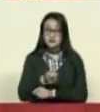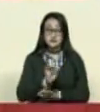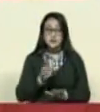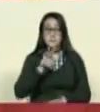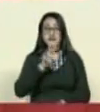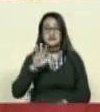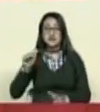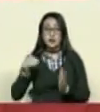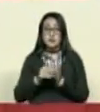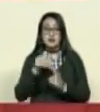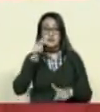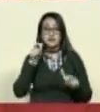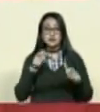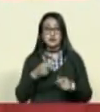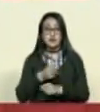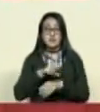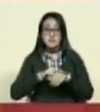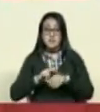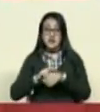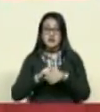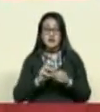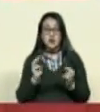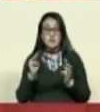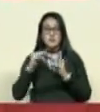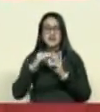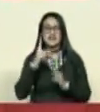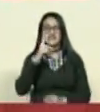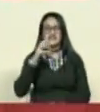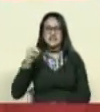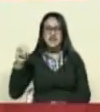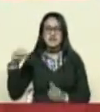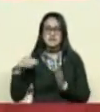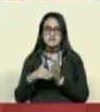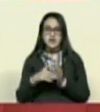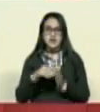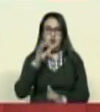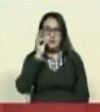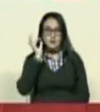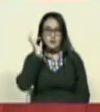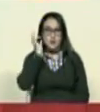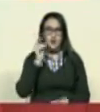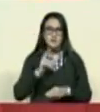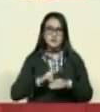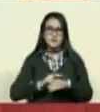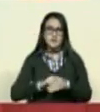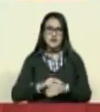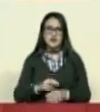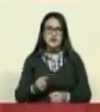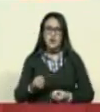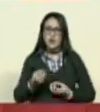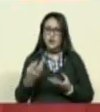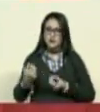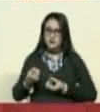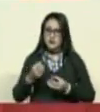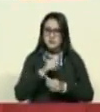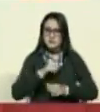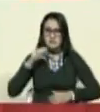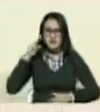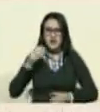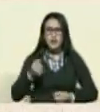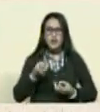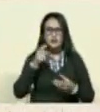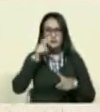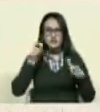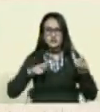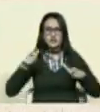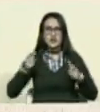25.000. Nuestra meta es 100.000 médicos y médicas. ¿Cuántos va a aportar la Academia Militar